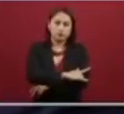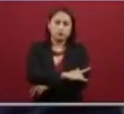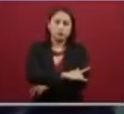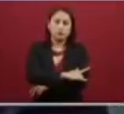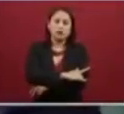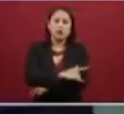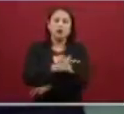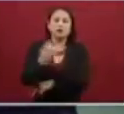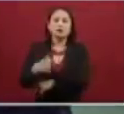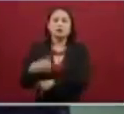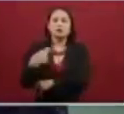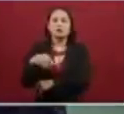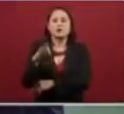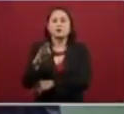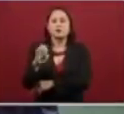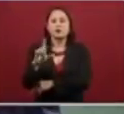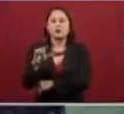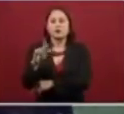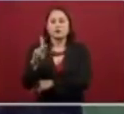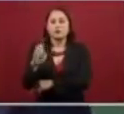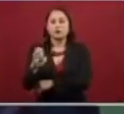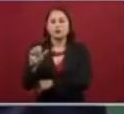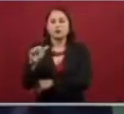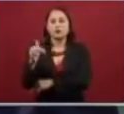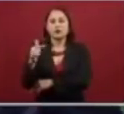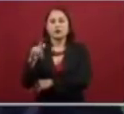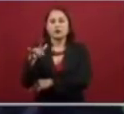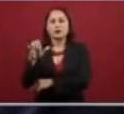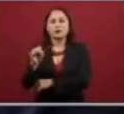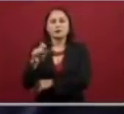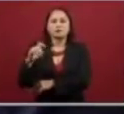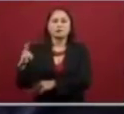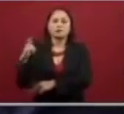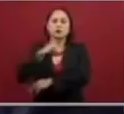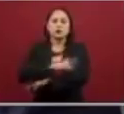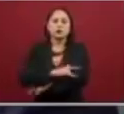Felipe Ángeles en la base aérea de Santa Lucía.